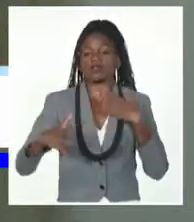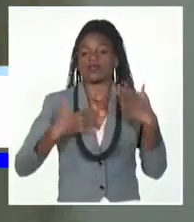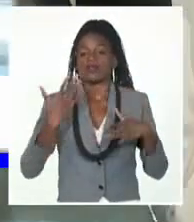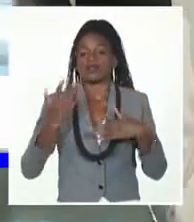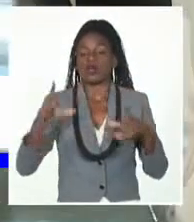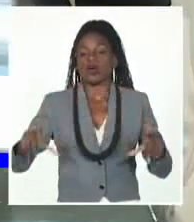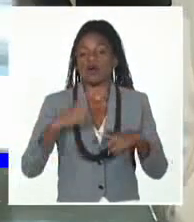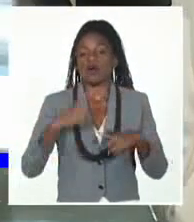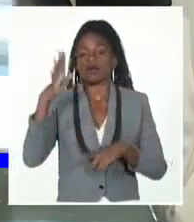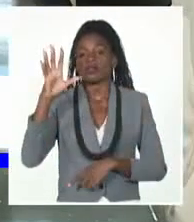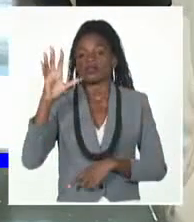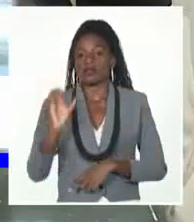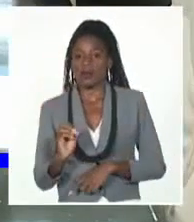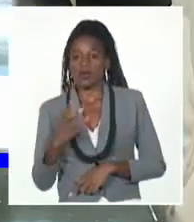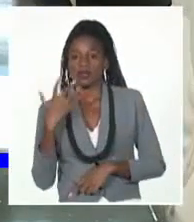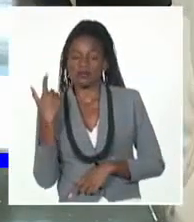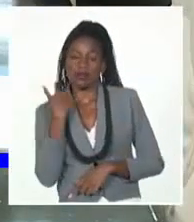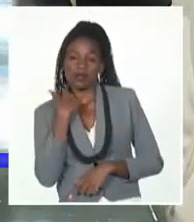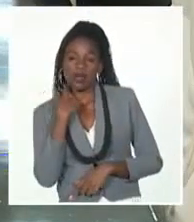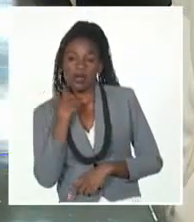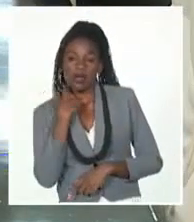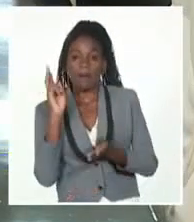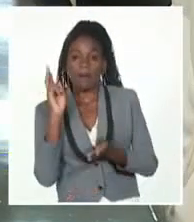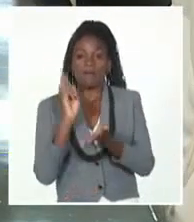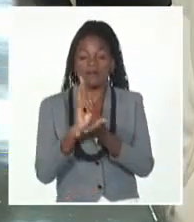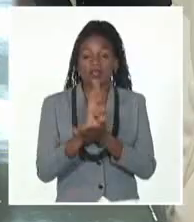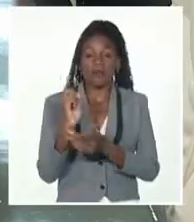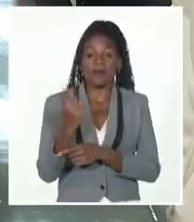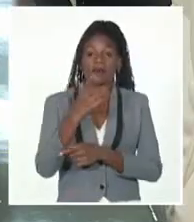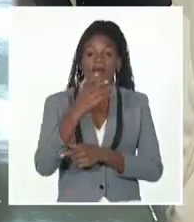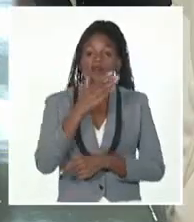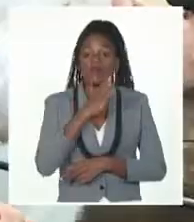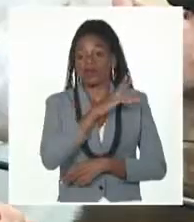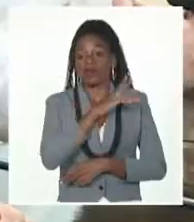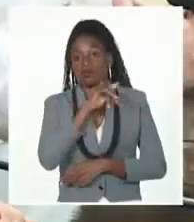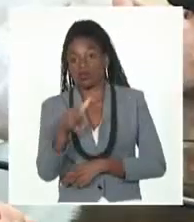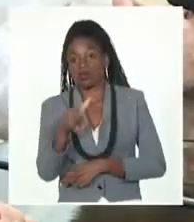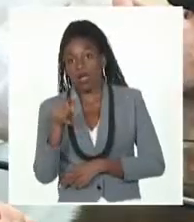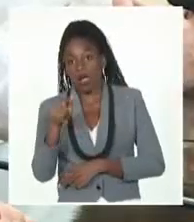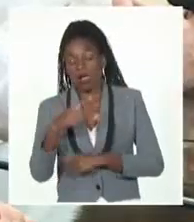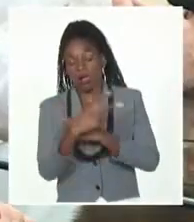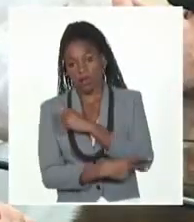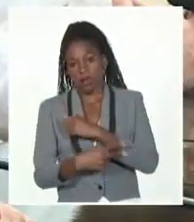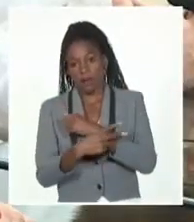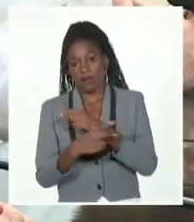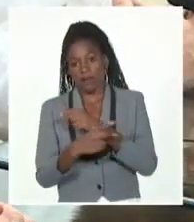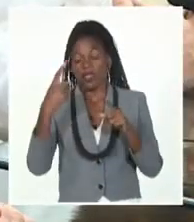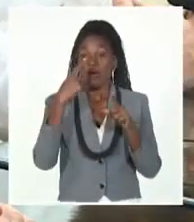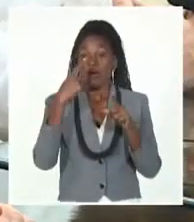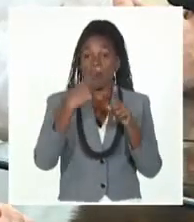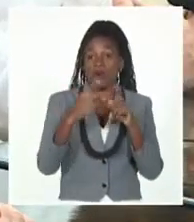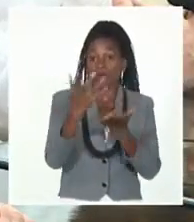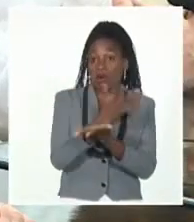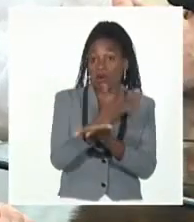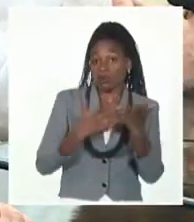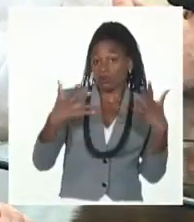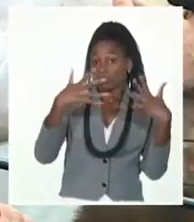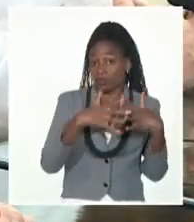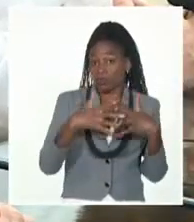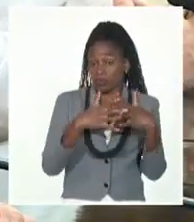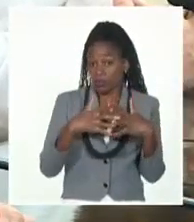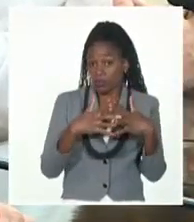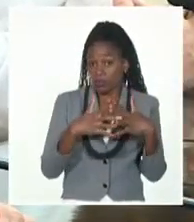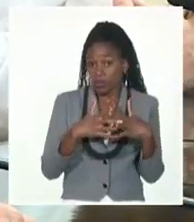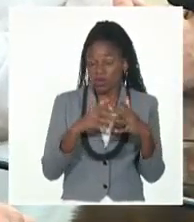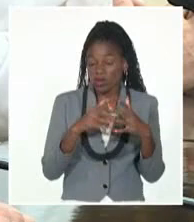aniversario 50 de la primera visita de Fidel a la hermana nación Indochina. Entre otros encuentros de trabajo, sostuvo una reunión con el